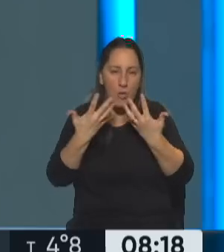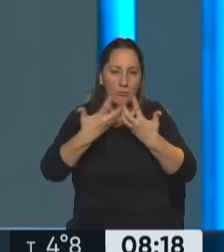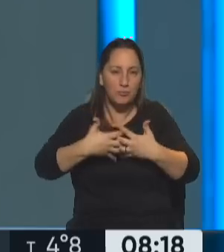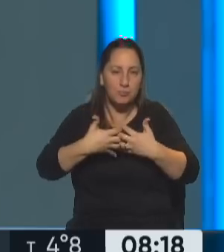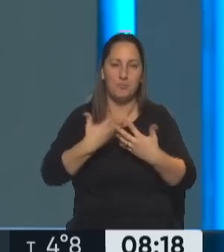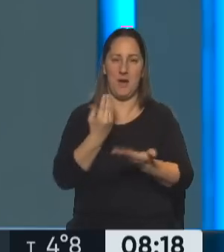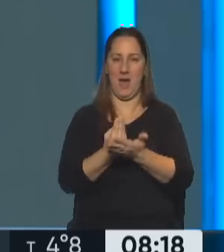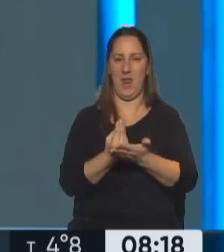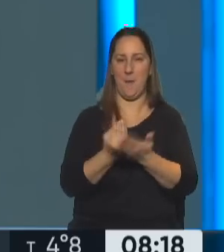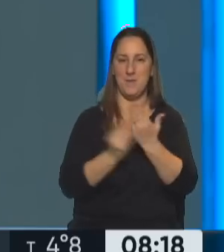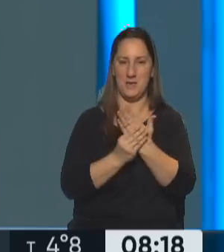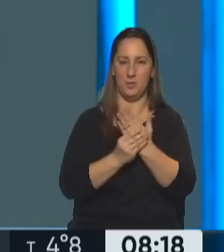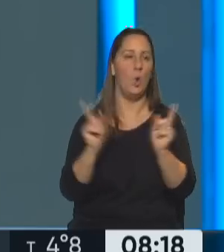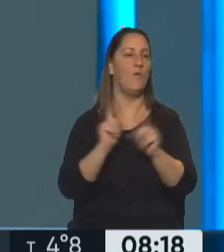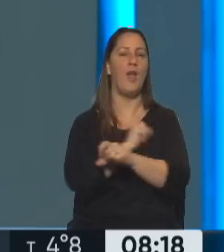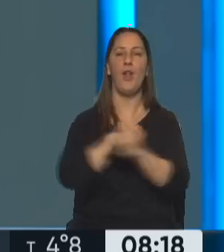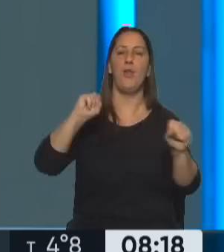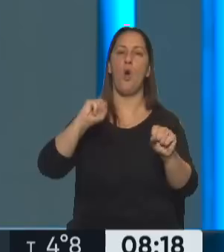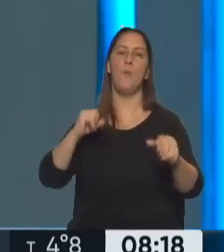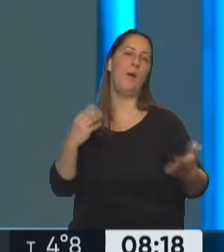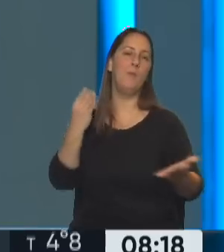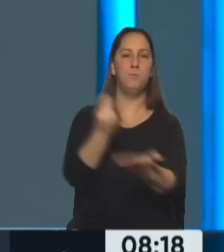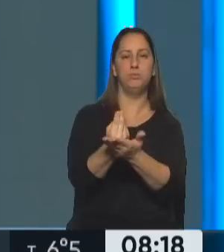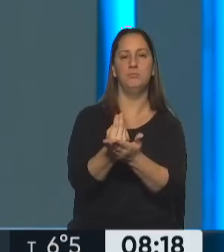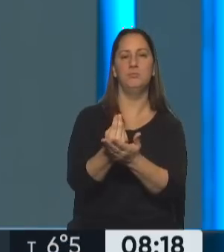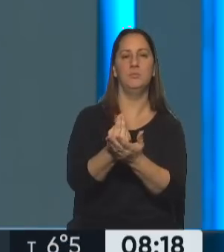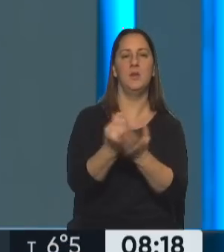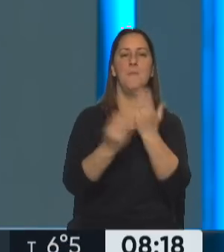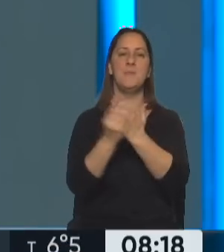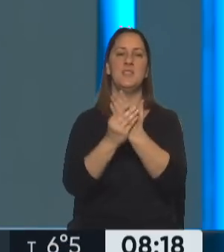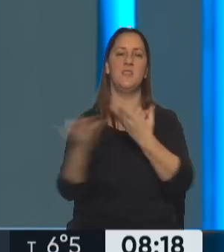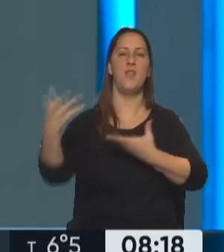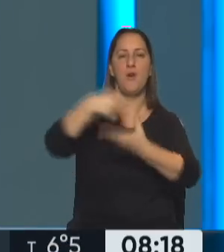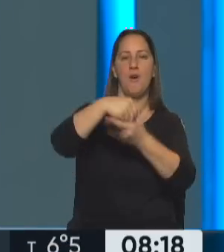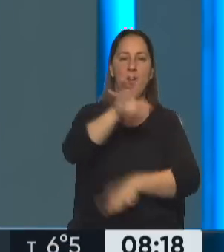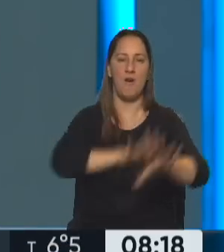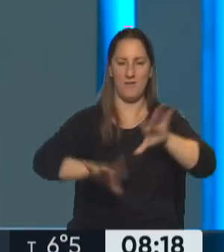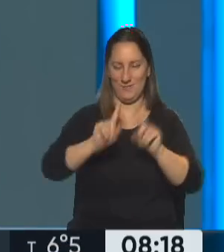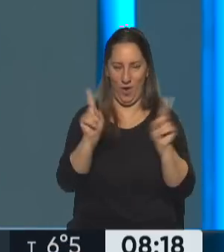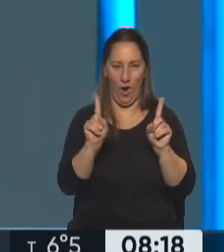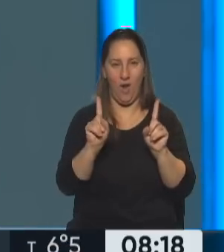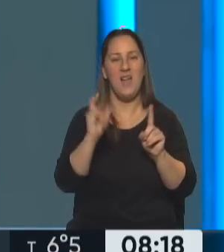de un día para el otro que aparece con la reestructuración del área económica.